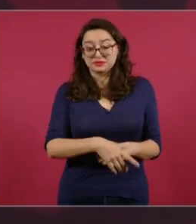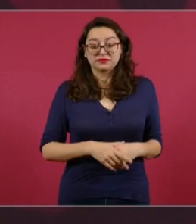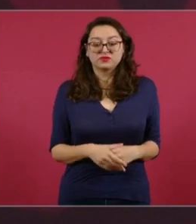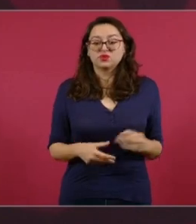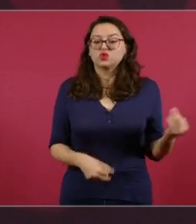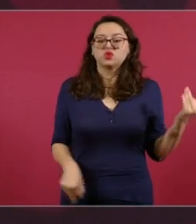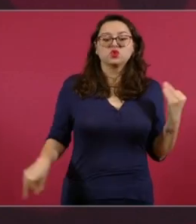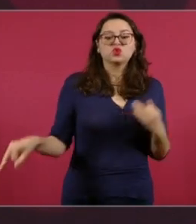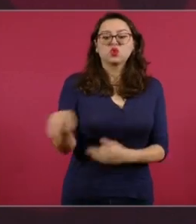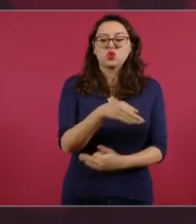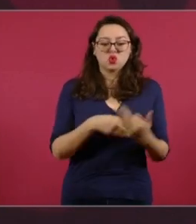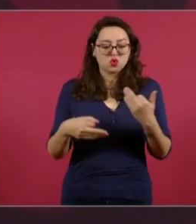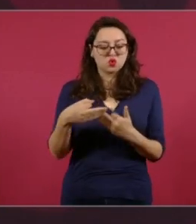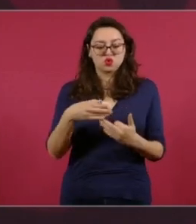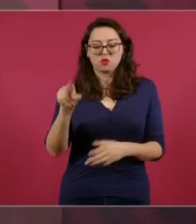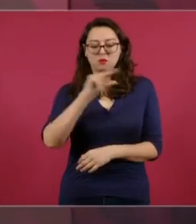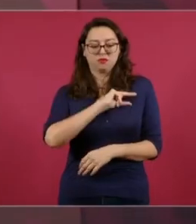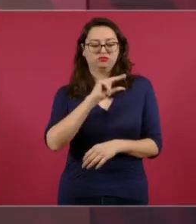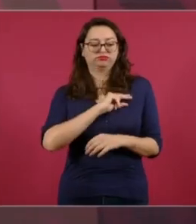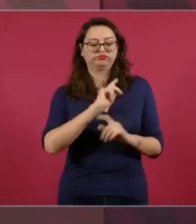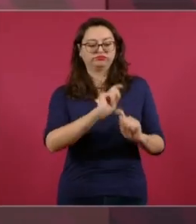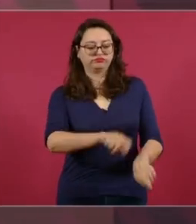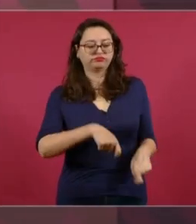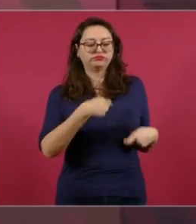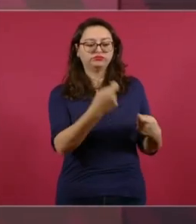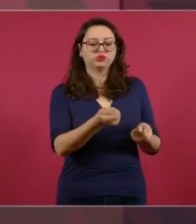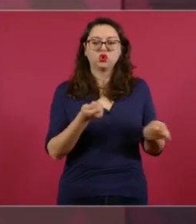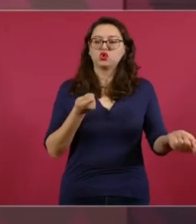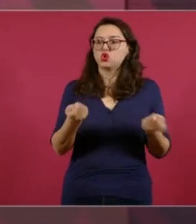privatizar todo,